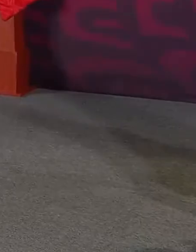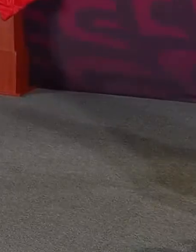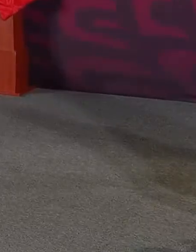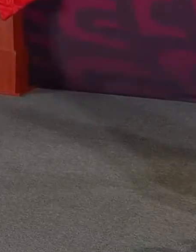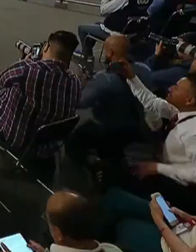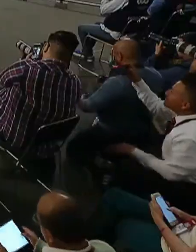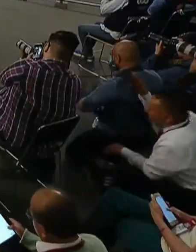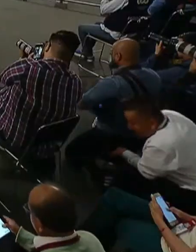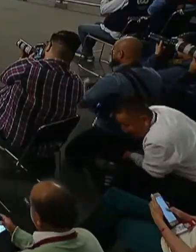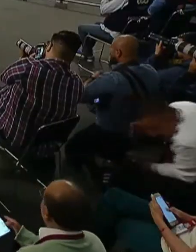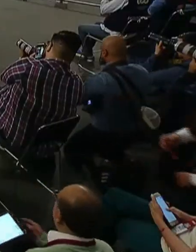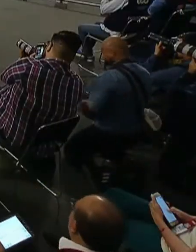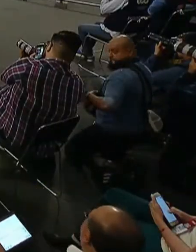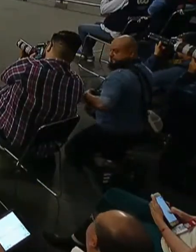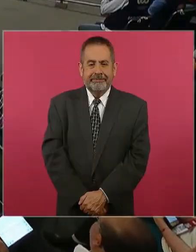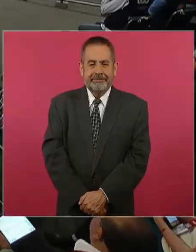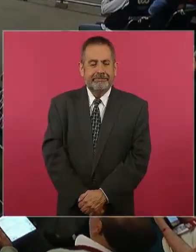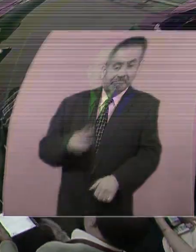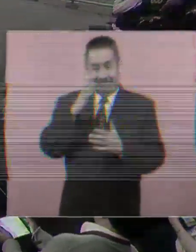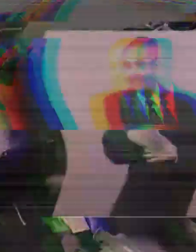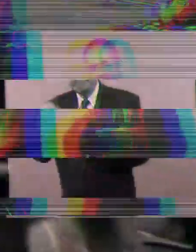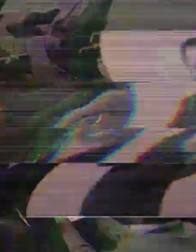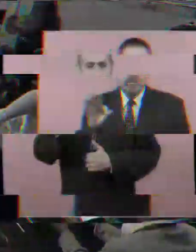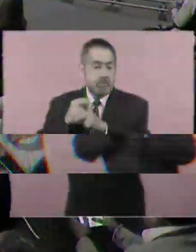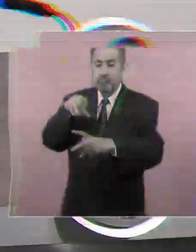Bueno, muy buenos días. Es un poco inesperado esto.